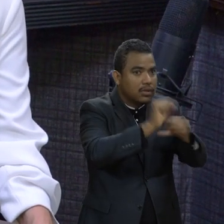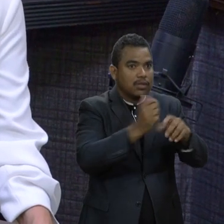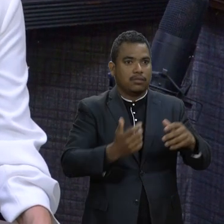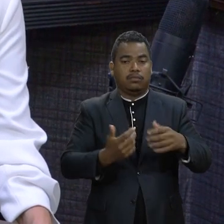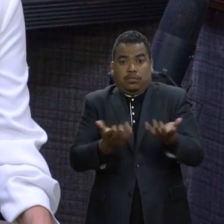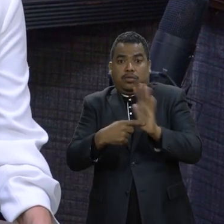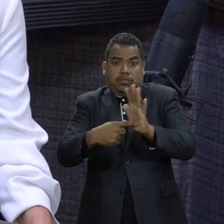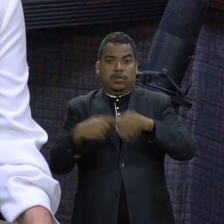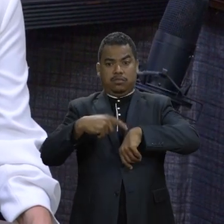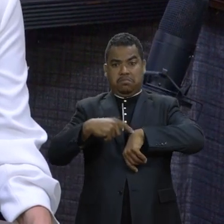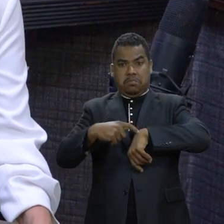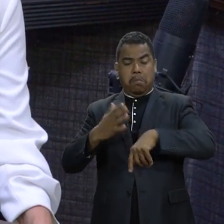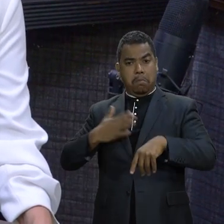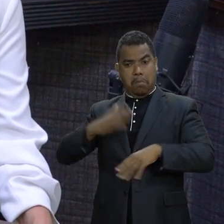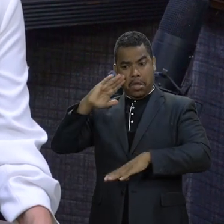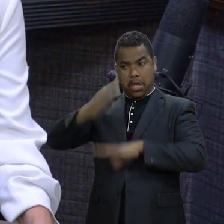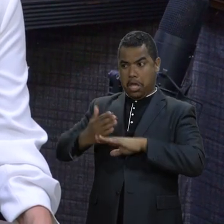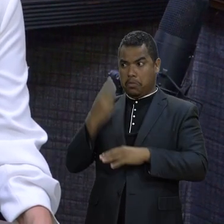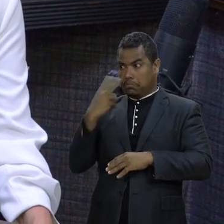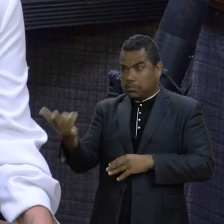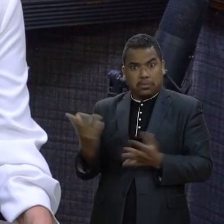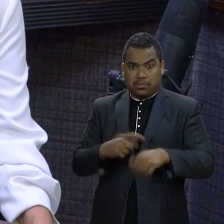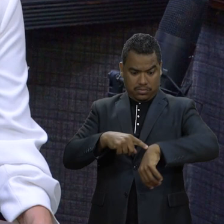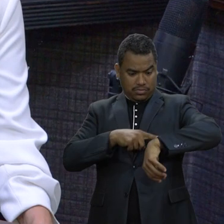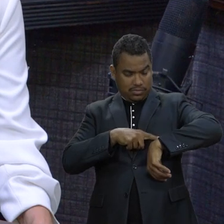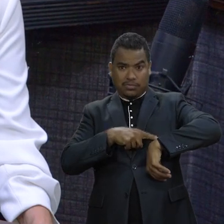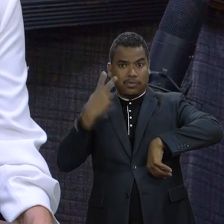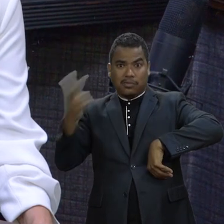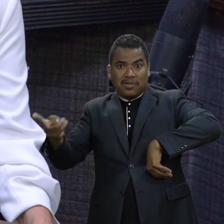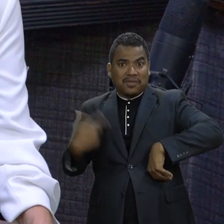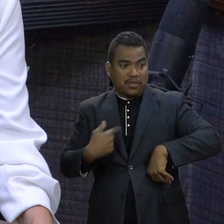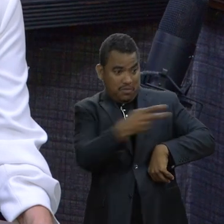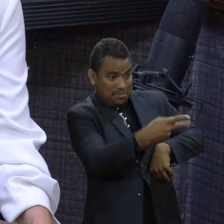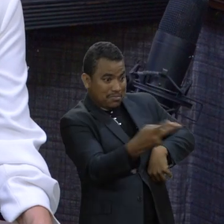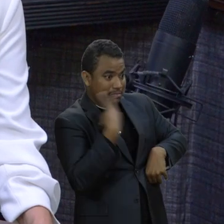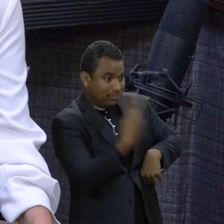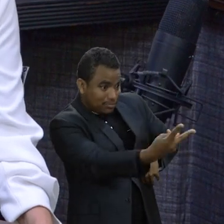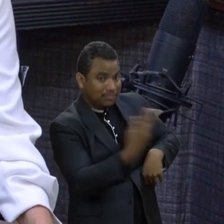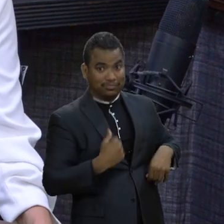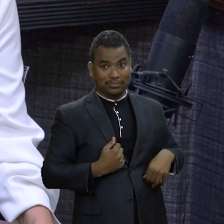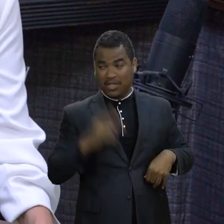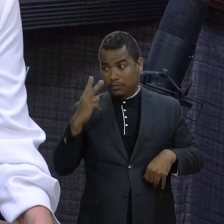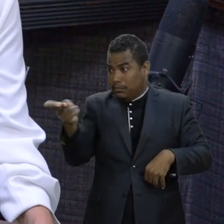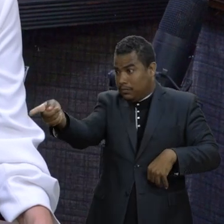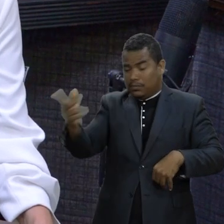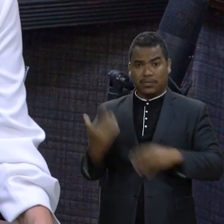el instinto. Que no todo el mundo lo tiene. Cuando me lo presentan, yo digo, primero,